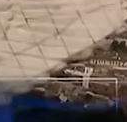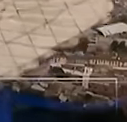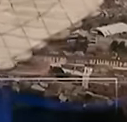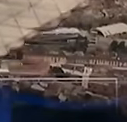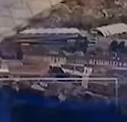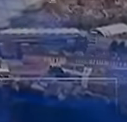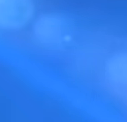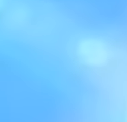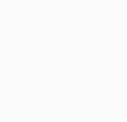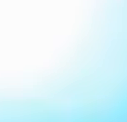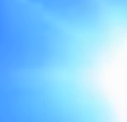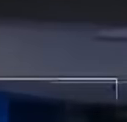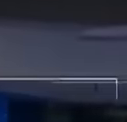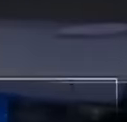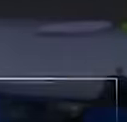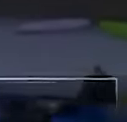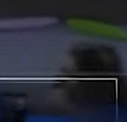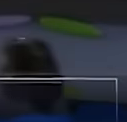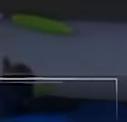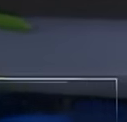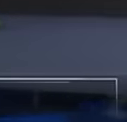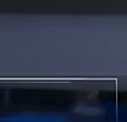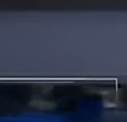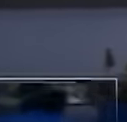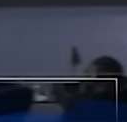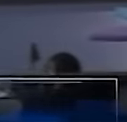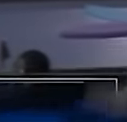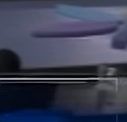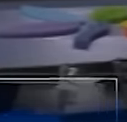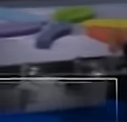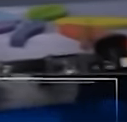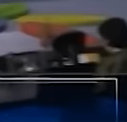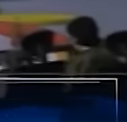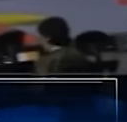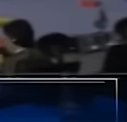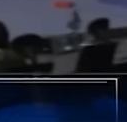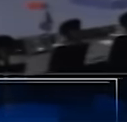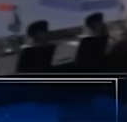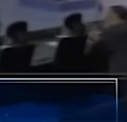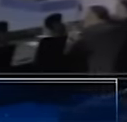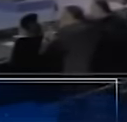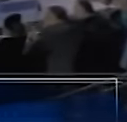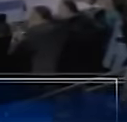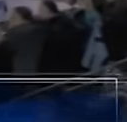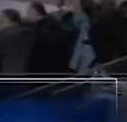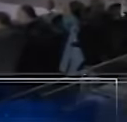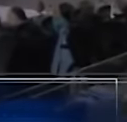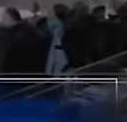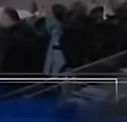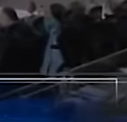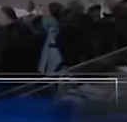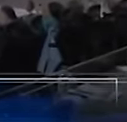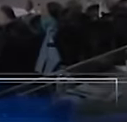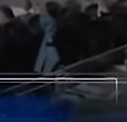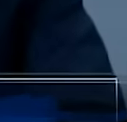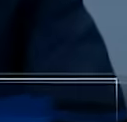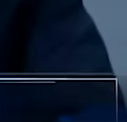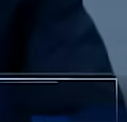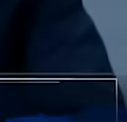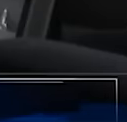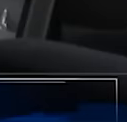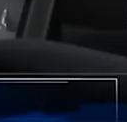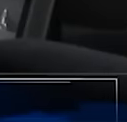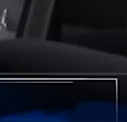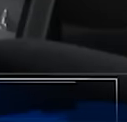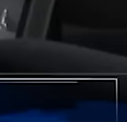cumbre Hábitat 3. Y en lo internacional, Venezuela recibe a jefes de Estado y de gobierno para la 17ª cumbre